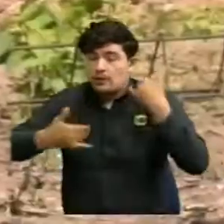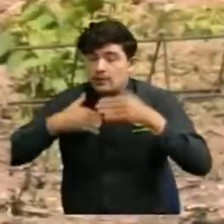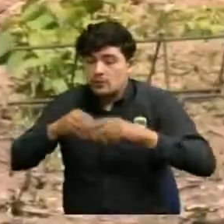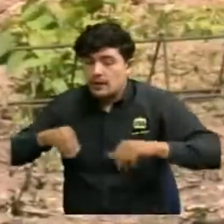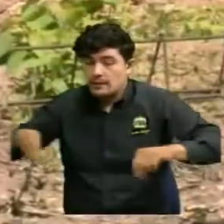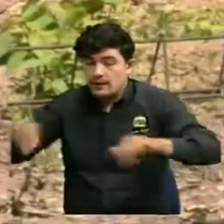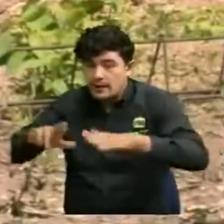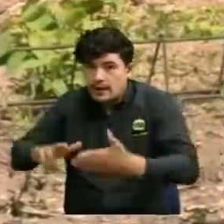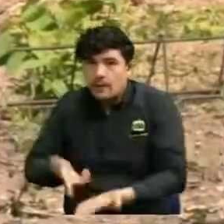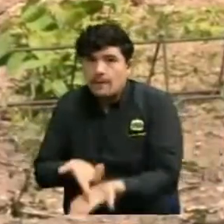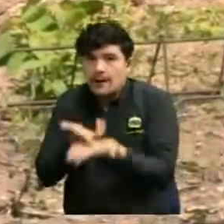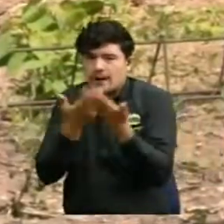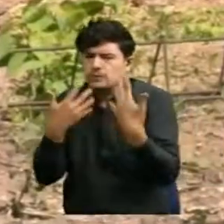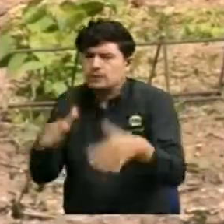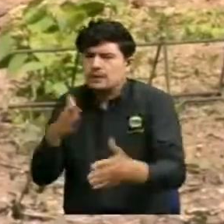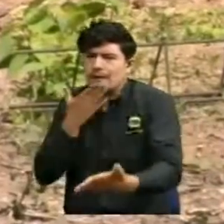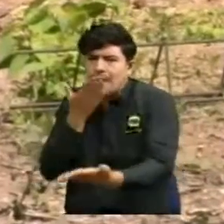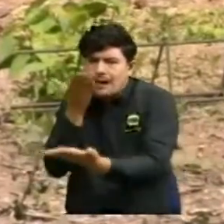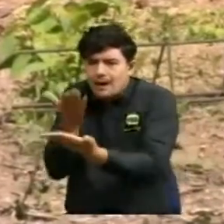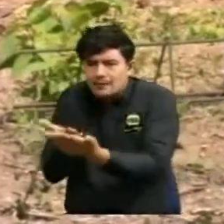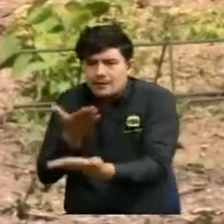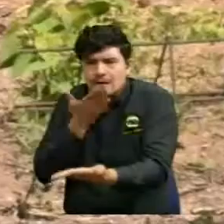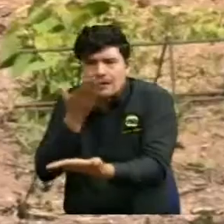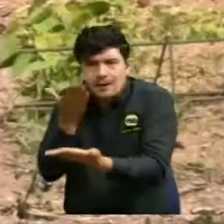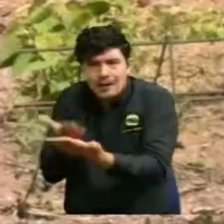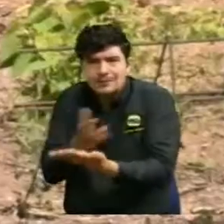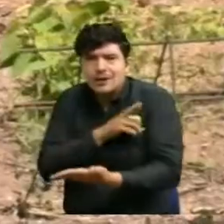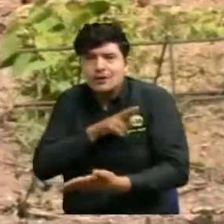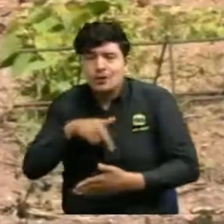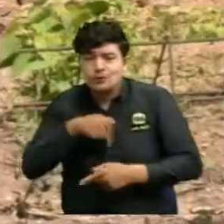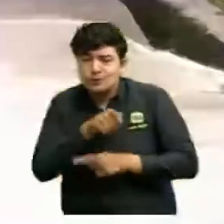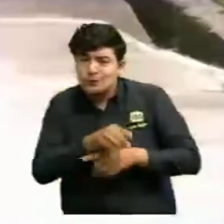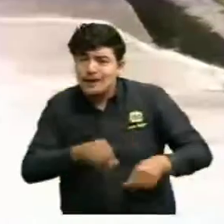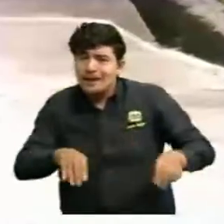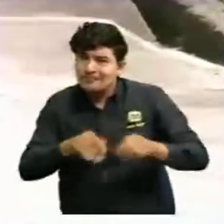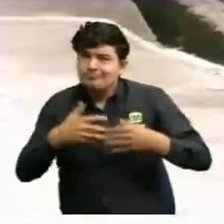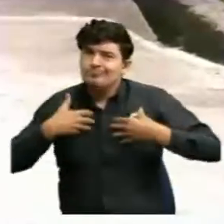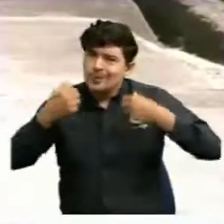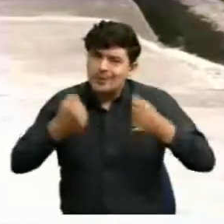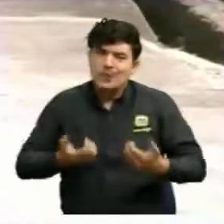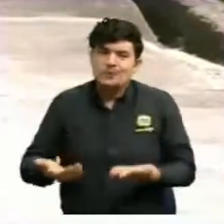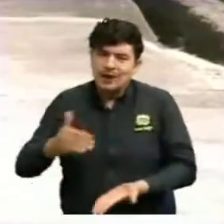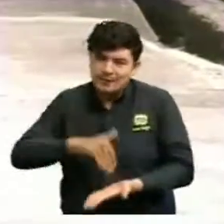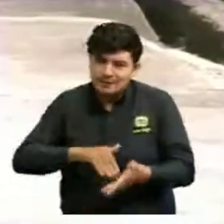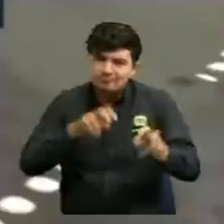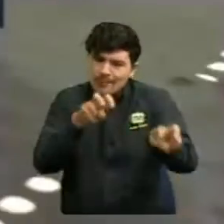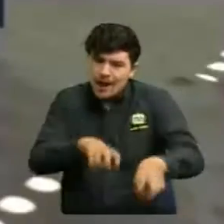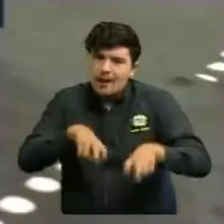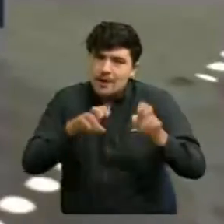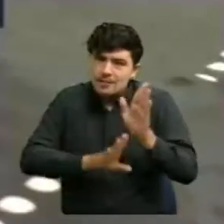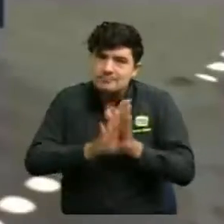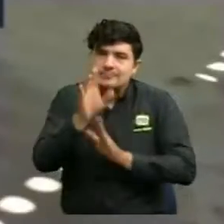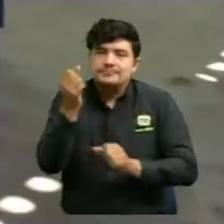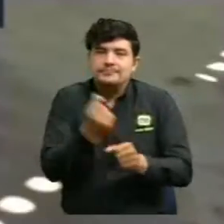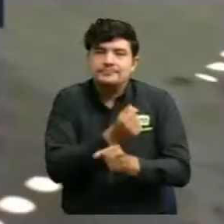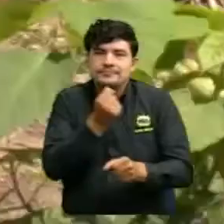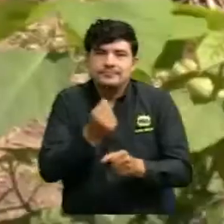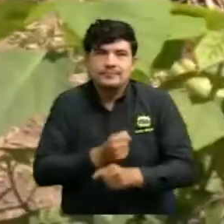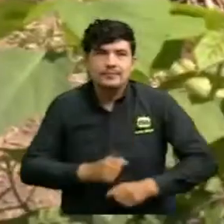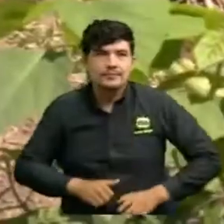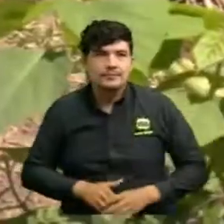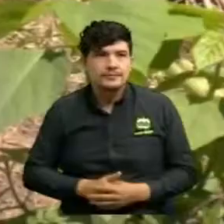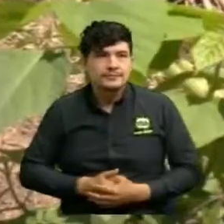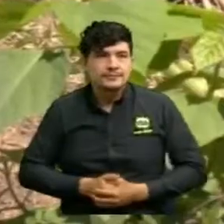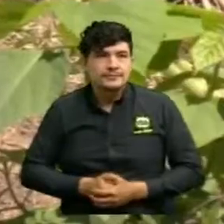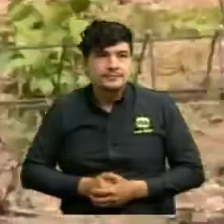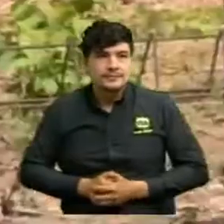tierras, muy agradecido, y vamos a ponerlas a producir. Esta medida de restitución también ordenó medidas de reparación como